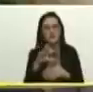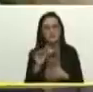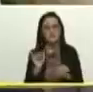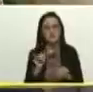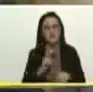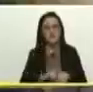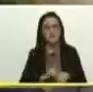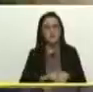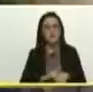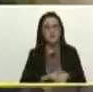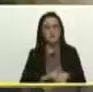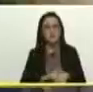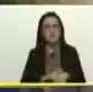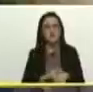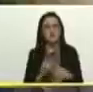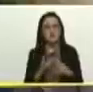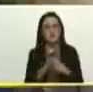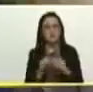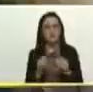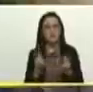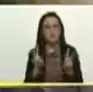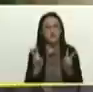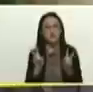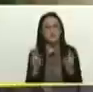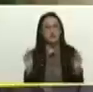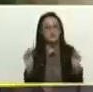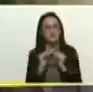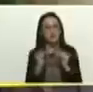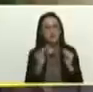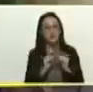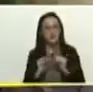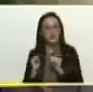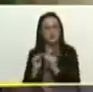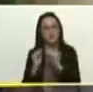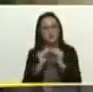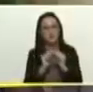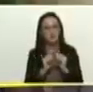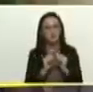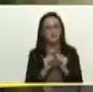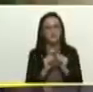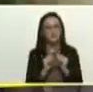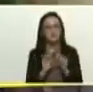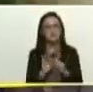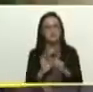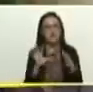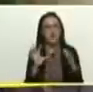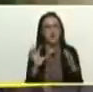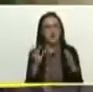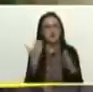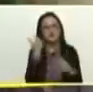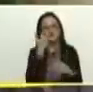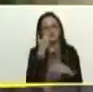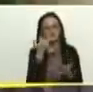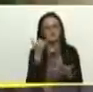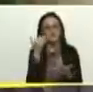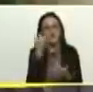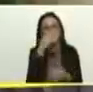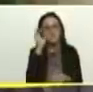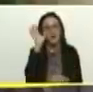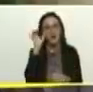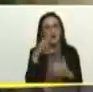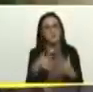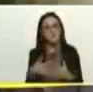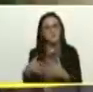momento donde todas las circunstancias coincidieron. Nos desprendíamos del Imperio Español, nacían